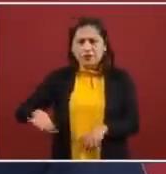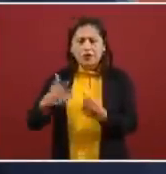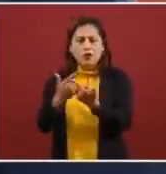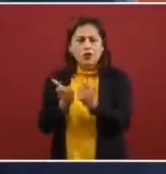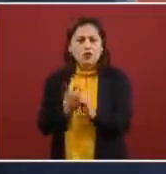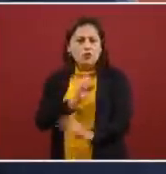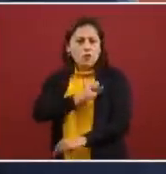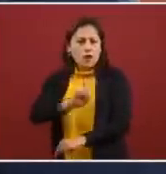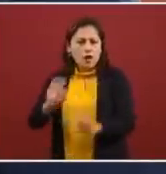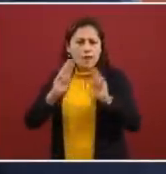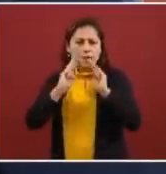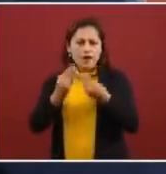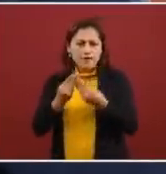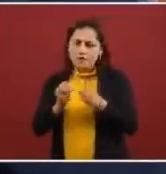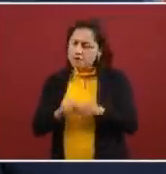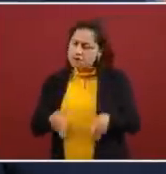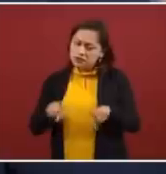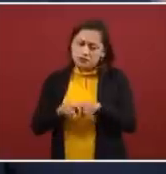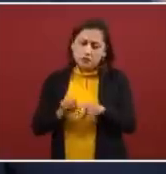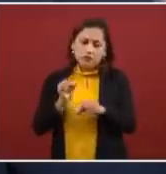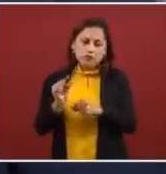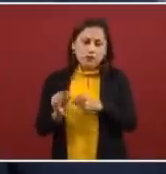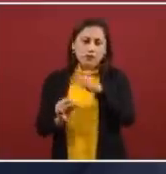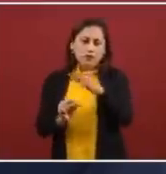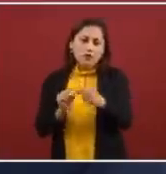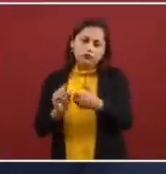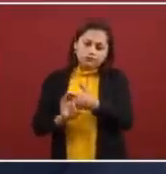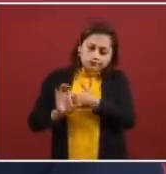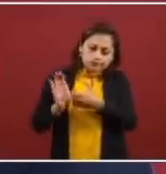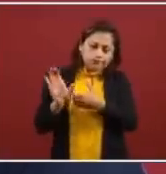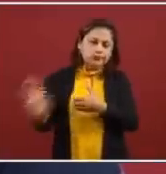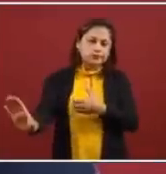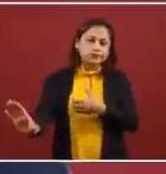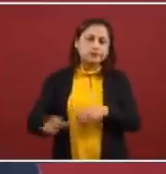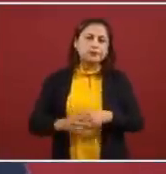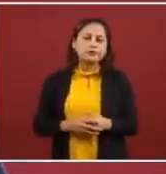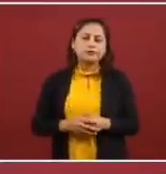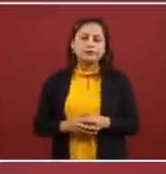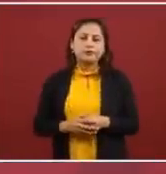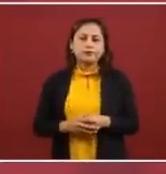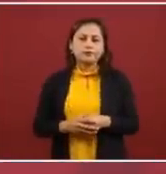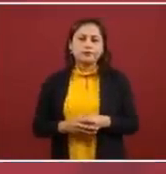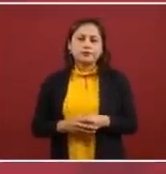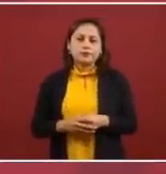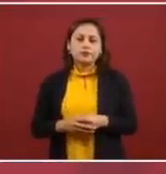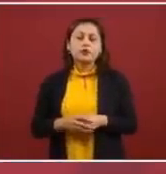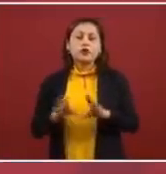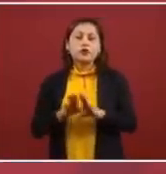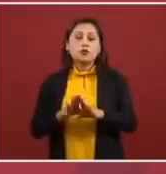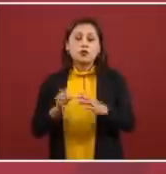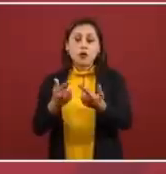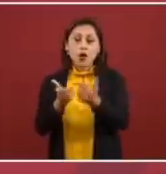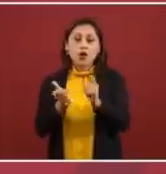organizada que no sea motivo de prestigio